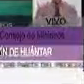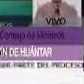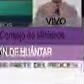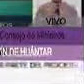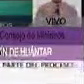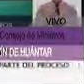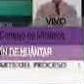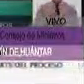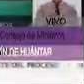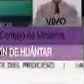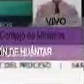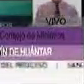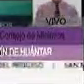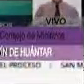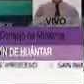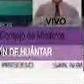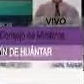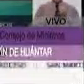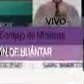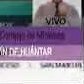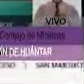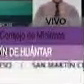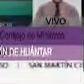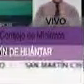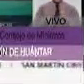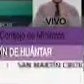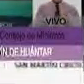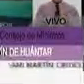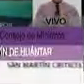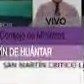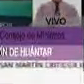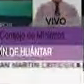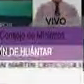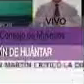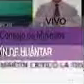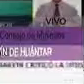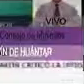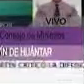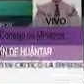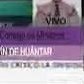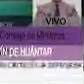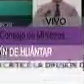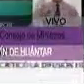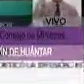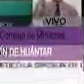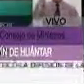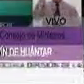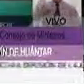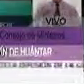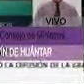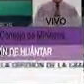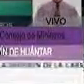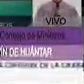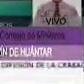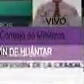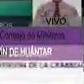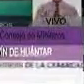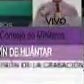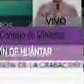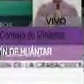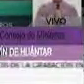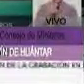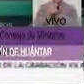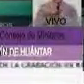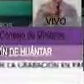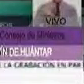que el ministro de Justicia, como presidente del Consejo Superior o el Consejo de Defensa Jurídica